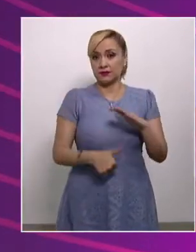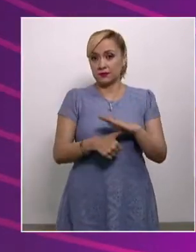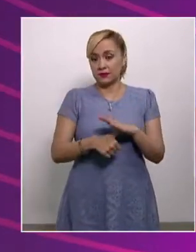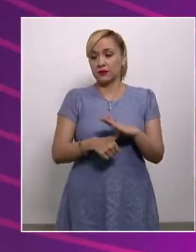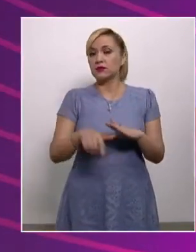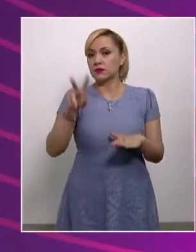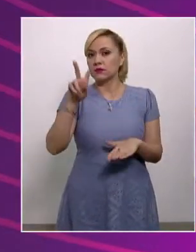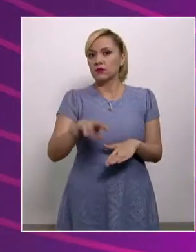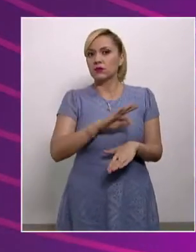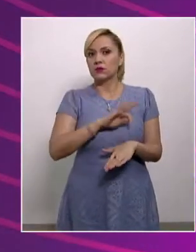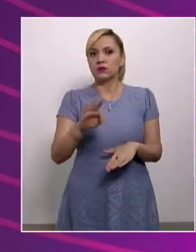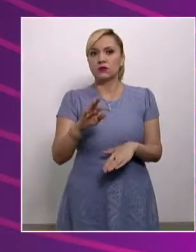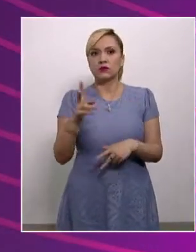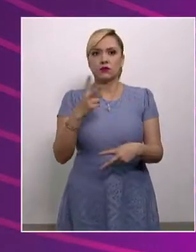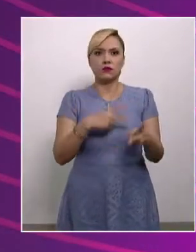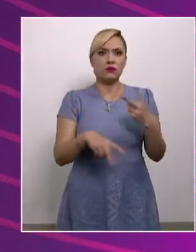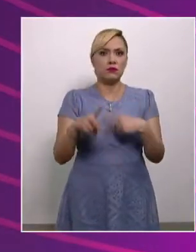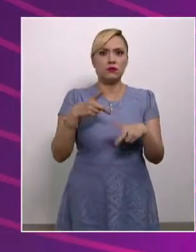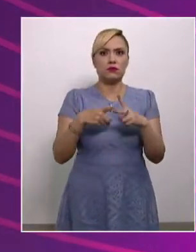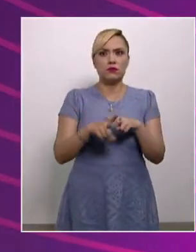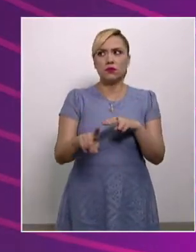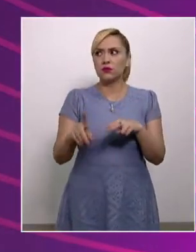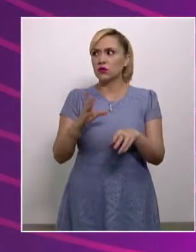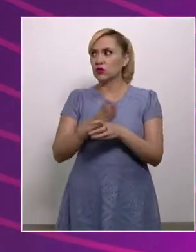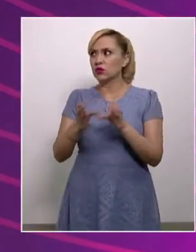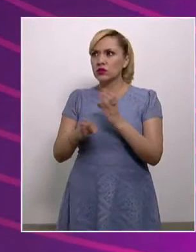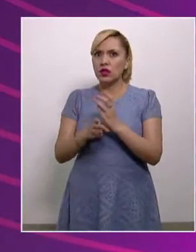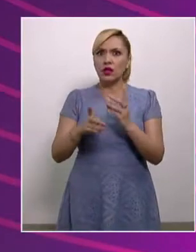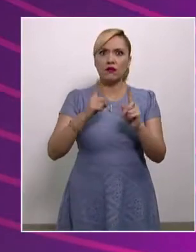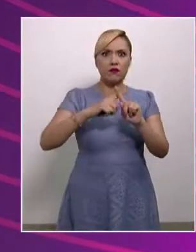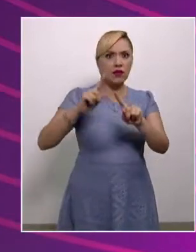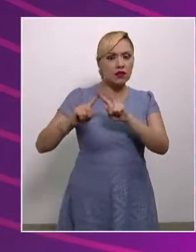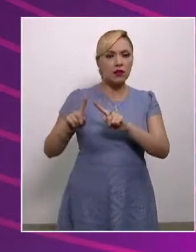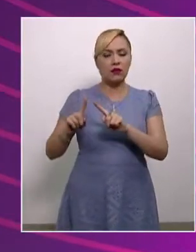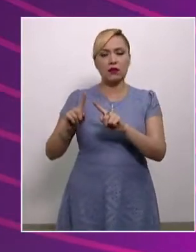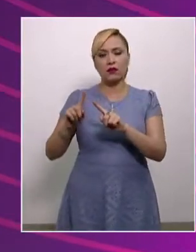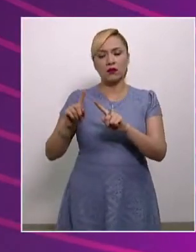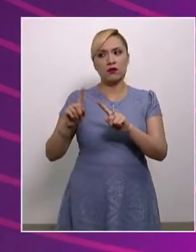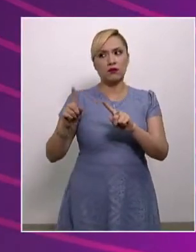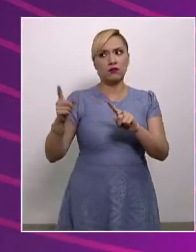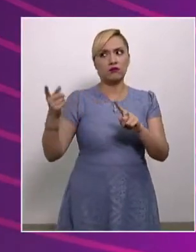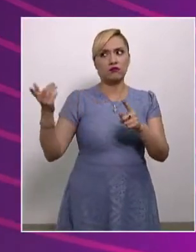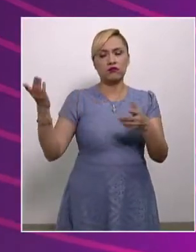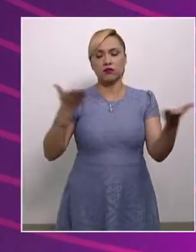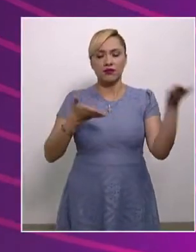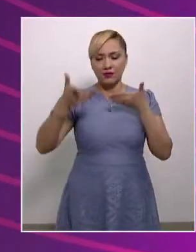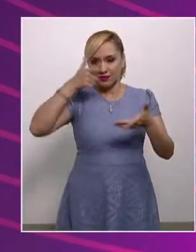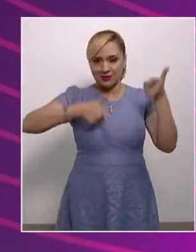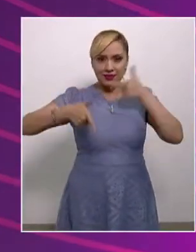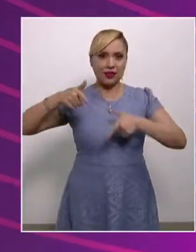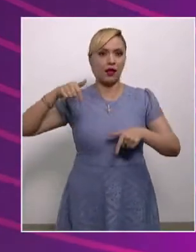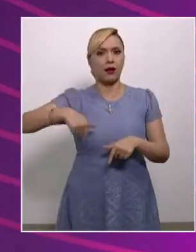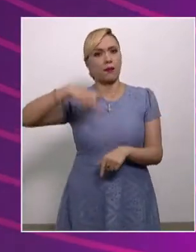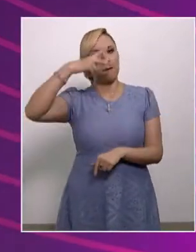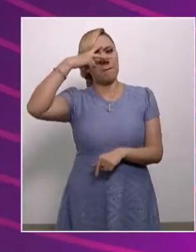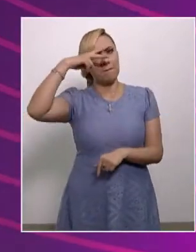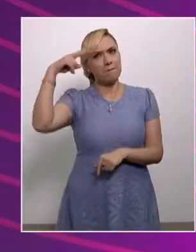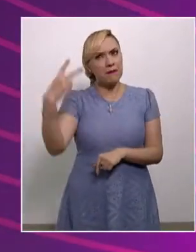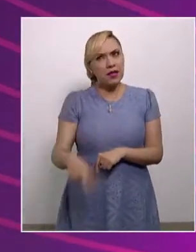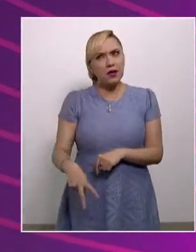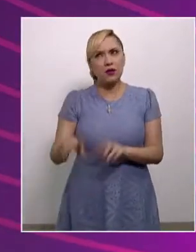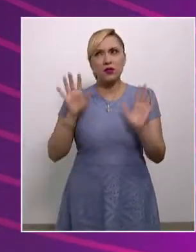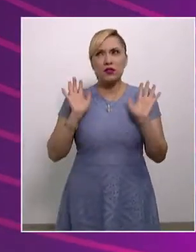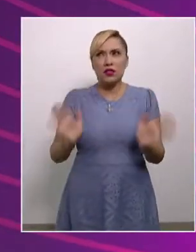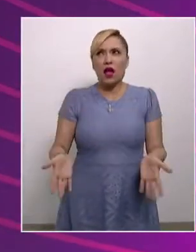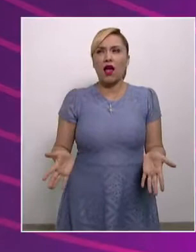surgir temas que van y vienen. Pero hablábamos de México, país destino para personas que necesitan